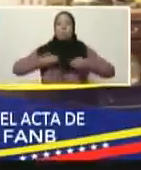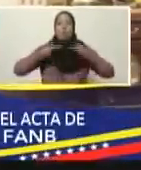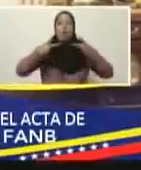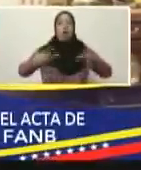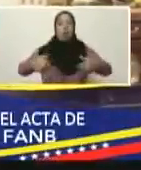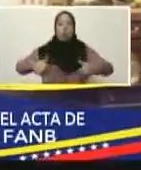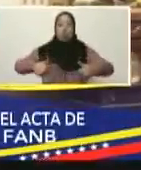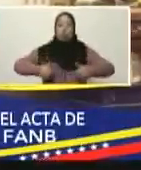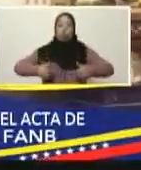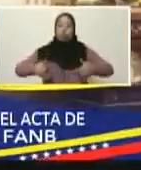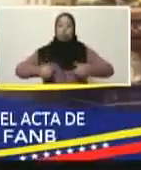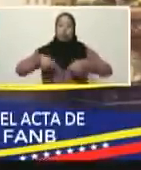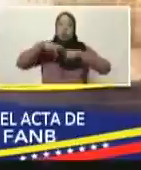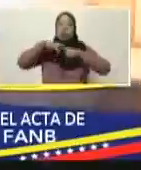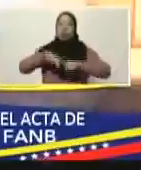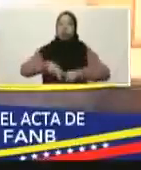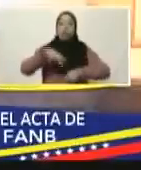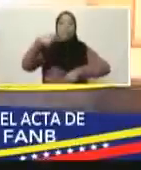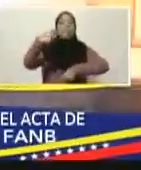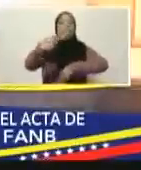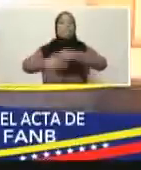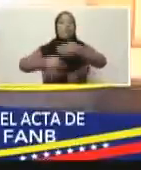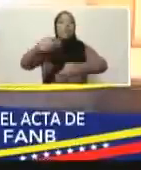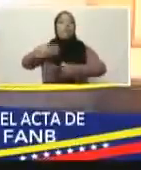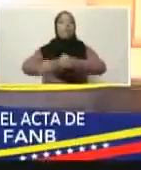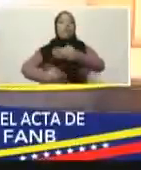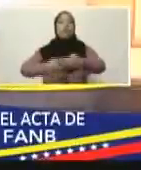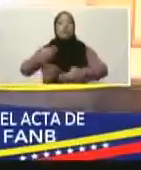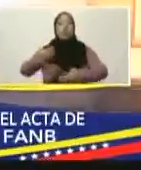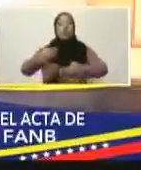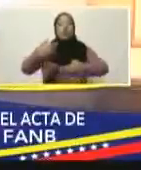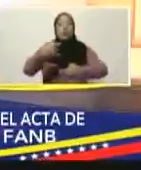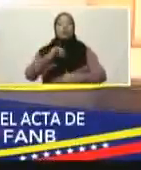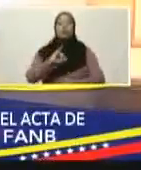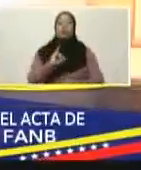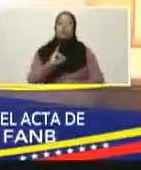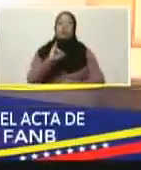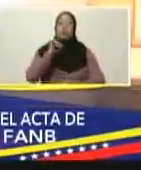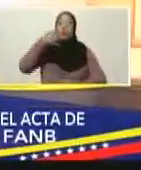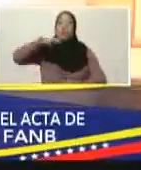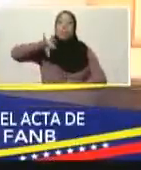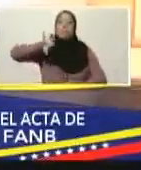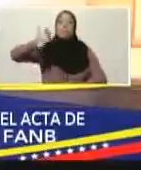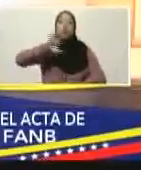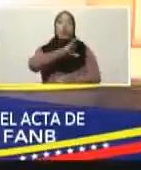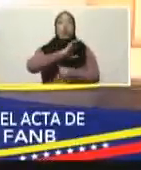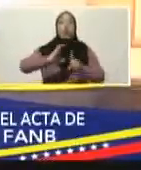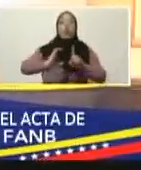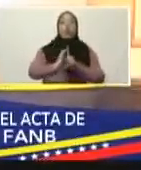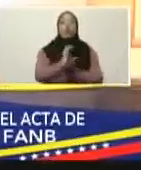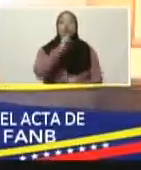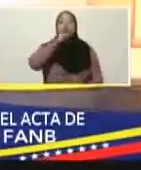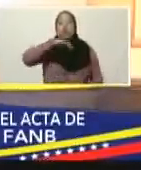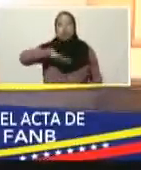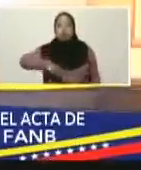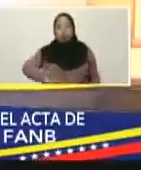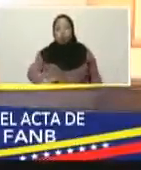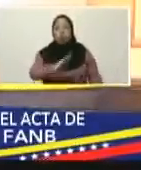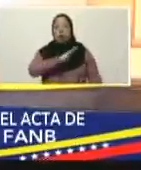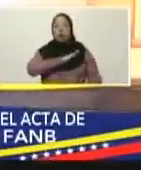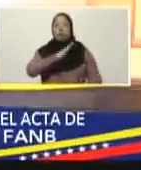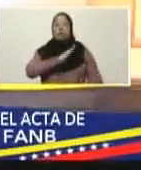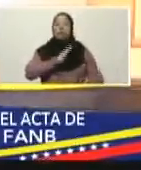hemos venido construyendo el irreductible patrimonio de nuestra república,